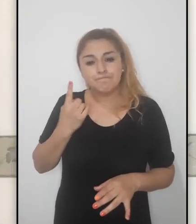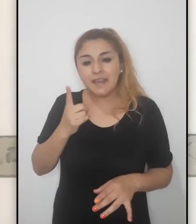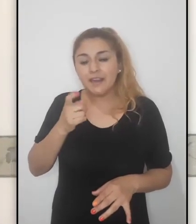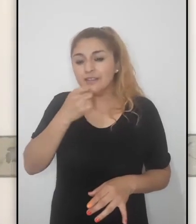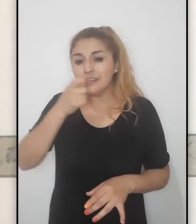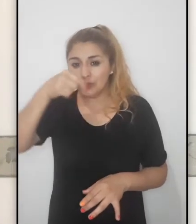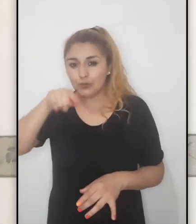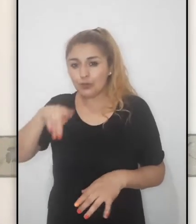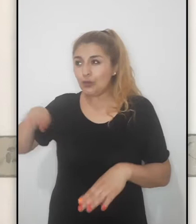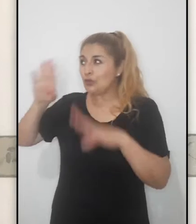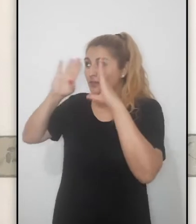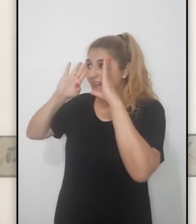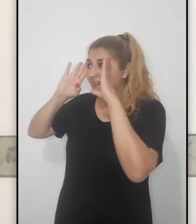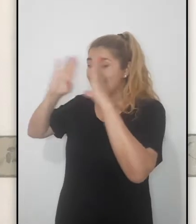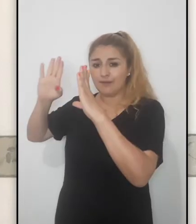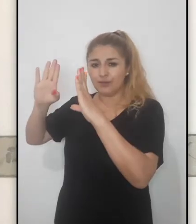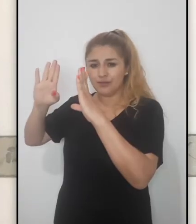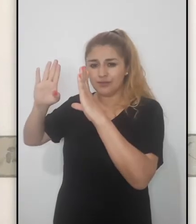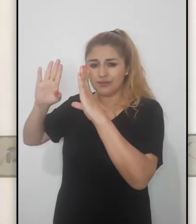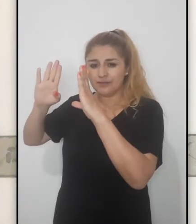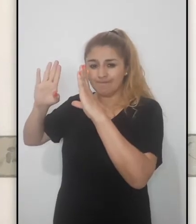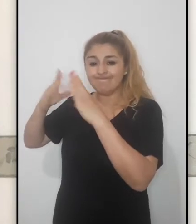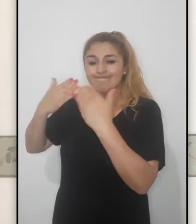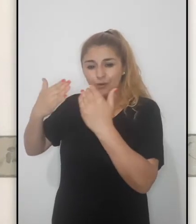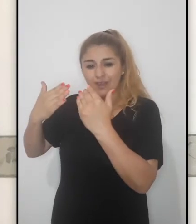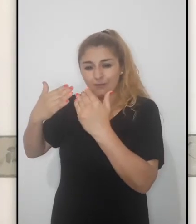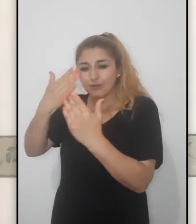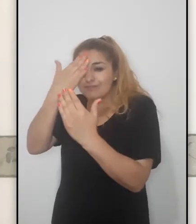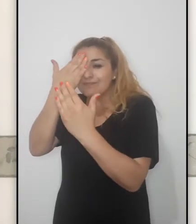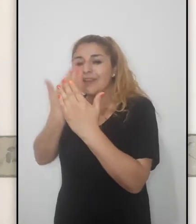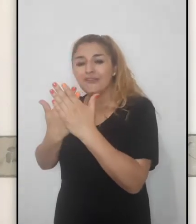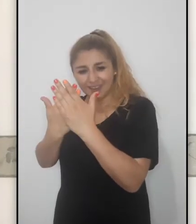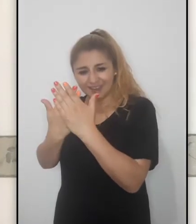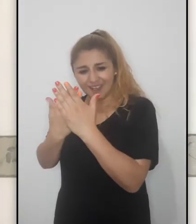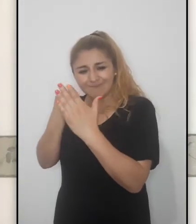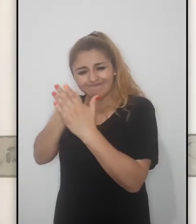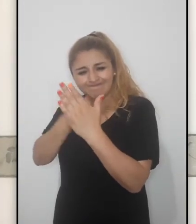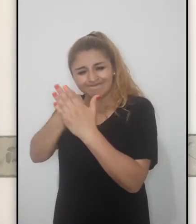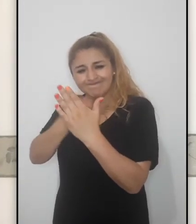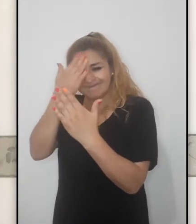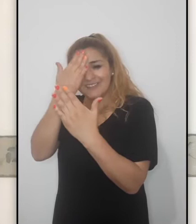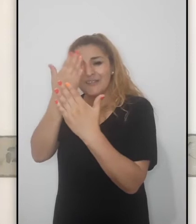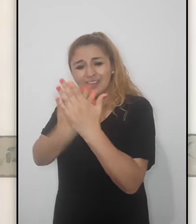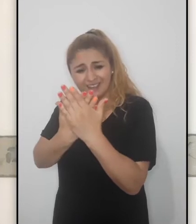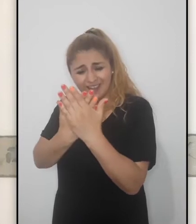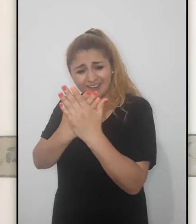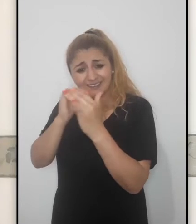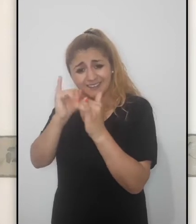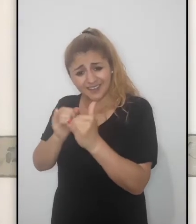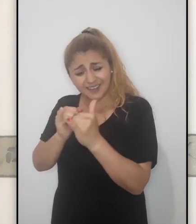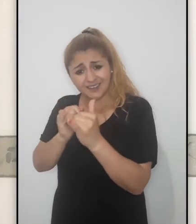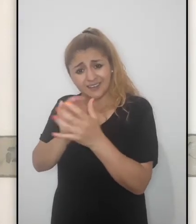así que te animo a que dejes el punto de vista equivocado